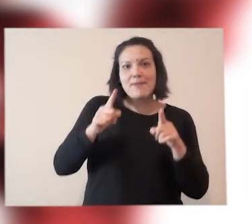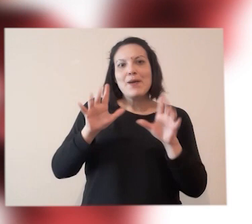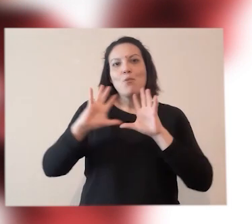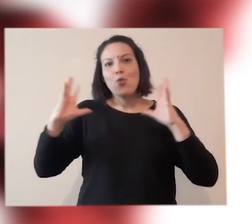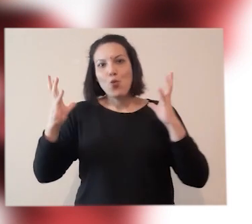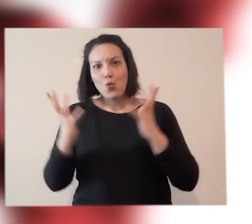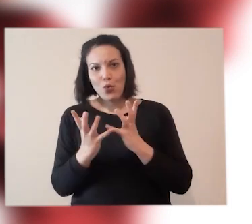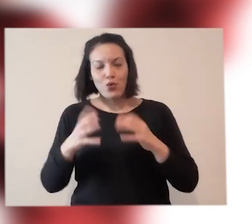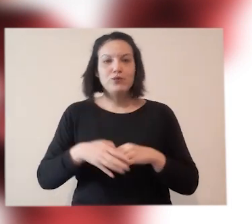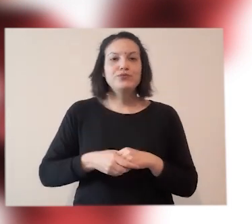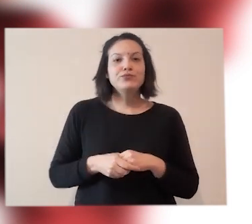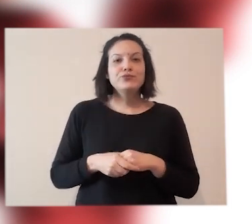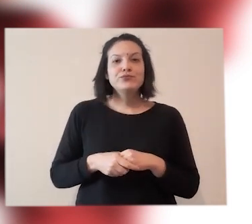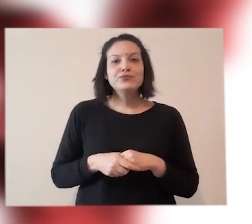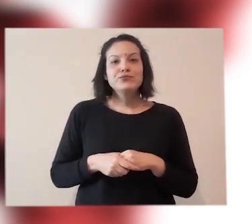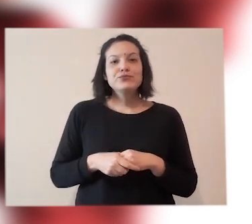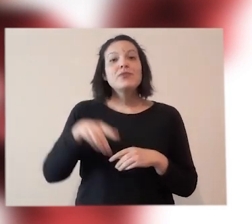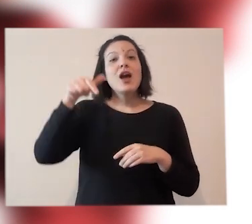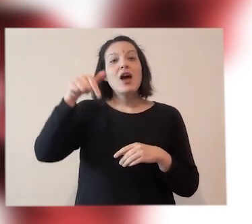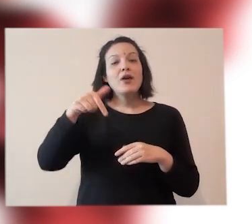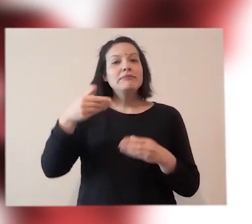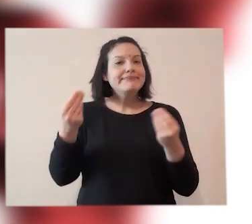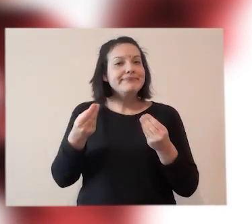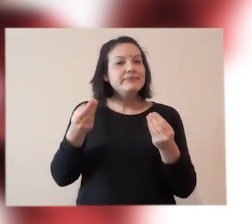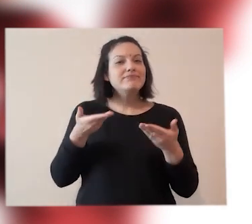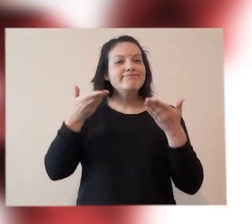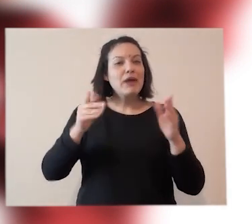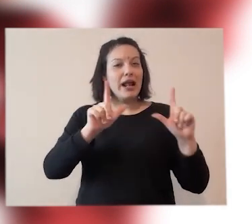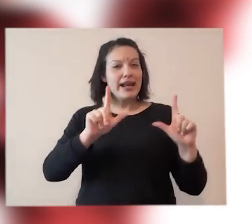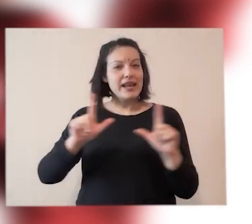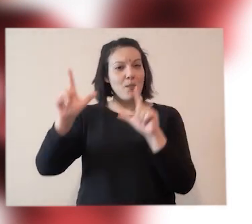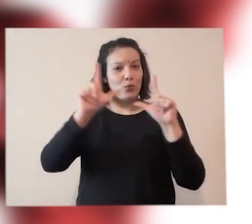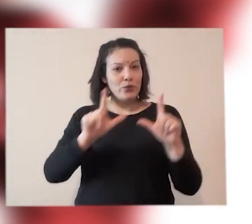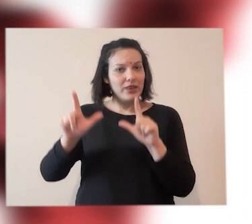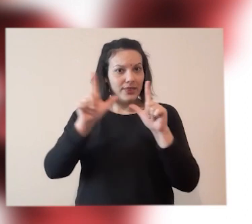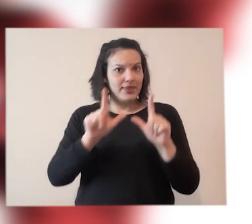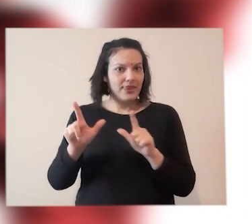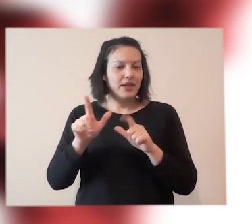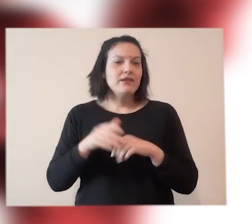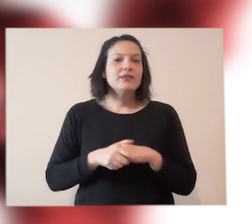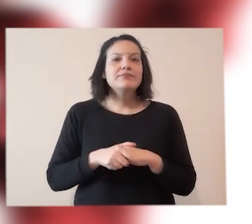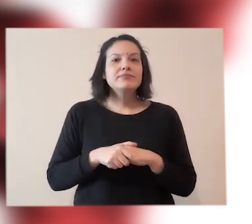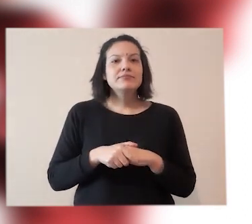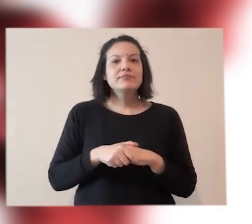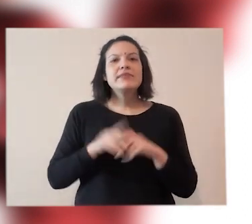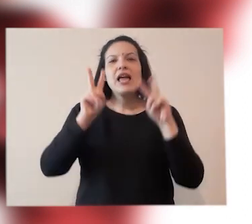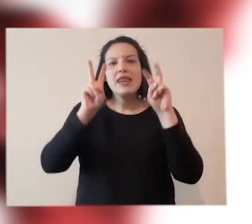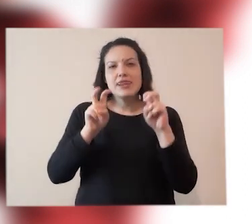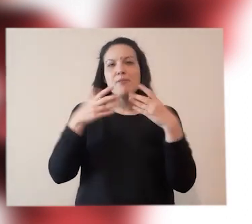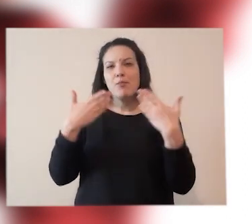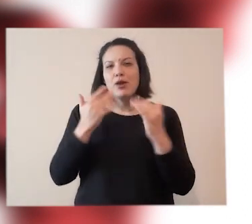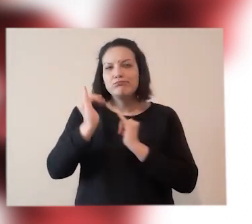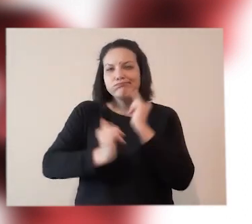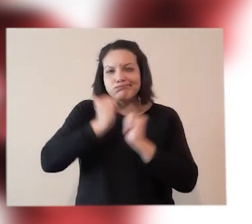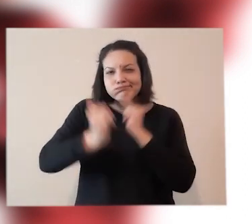mundial. Voy a utilizar una herramienta de presentación como para poder avanzar sobre, como les decía,